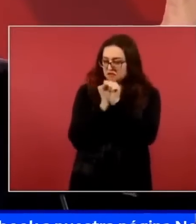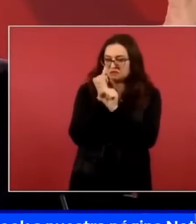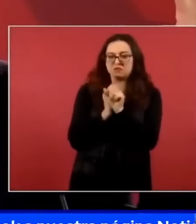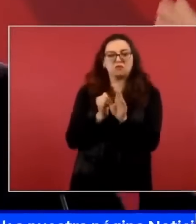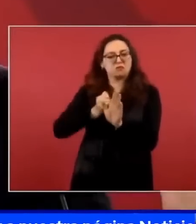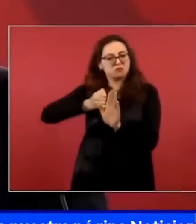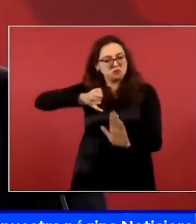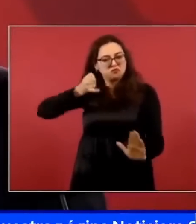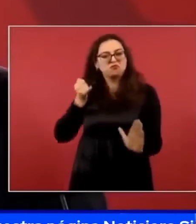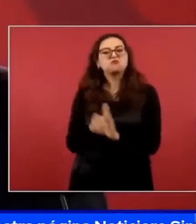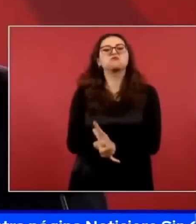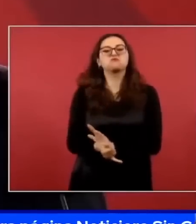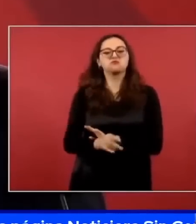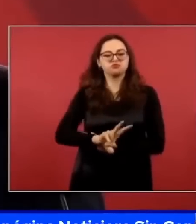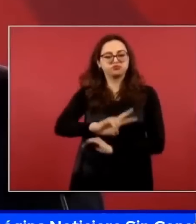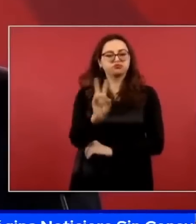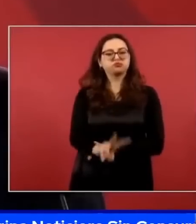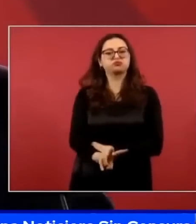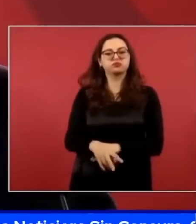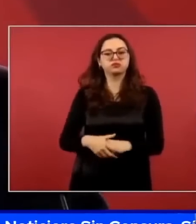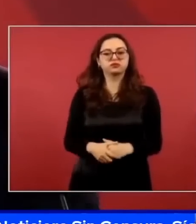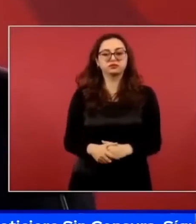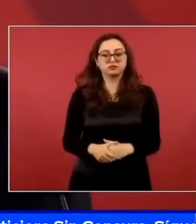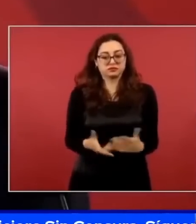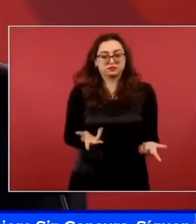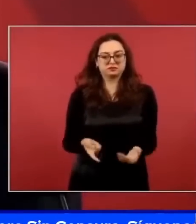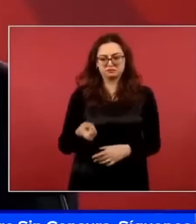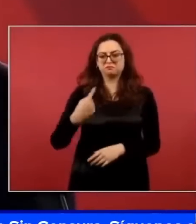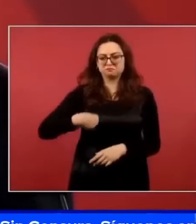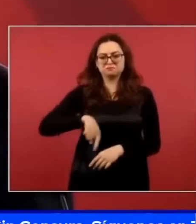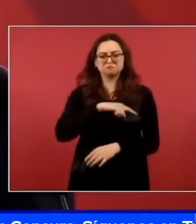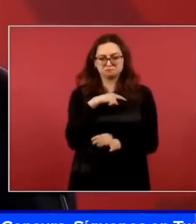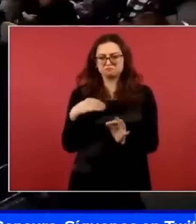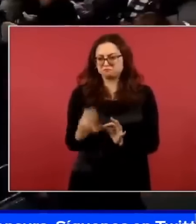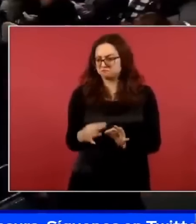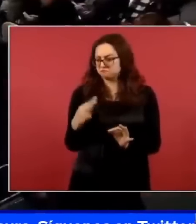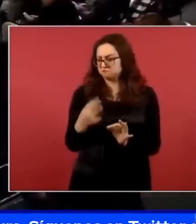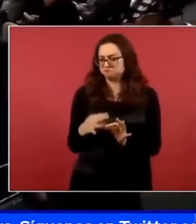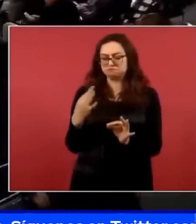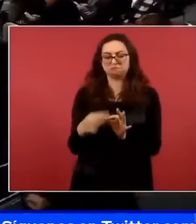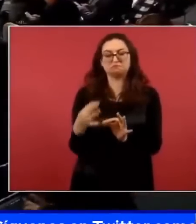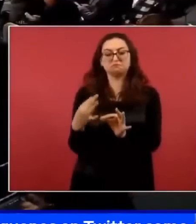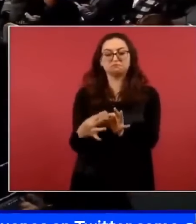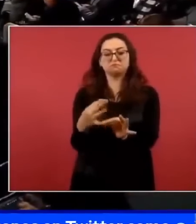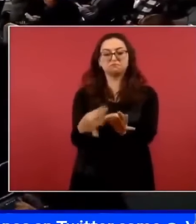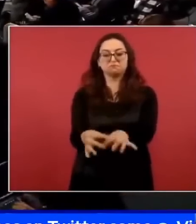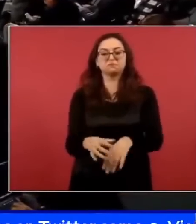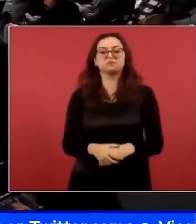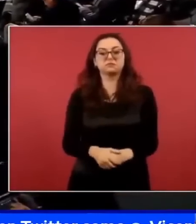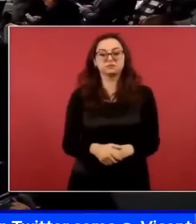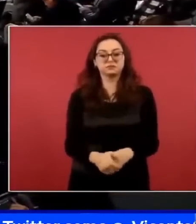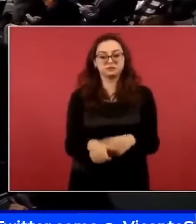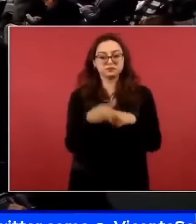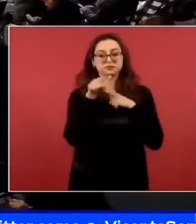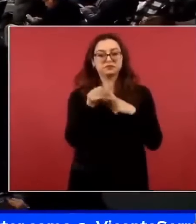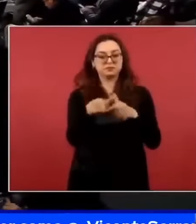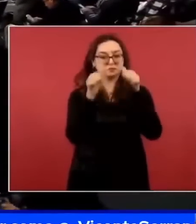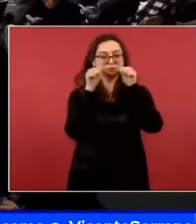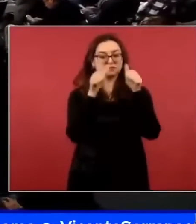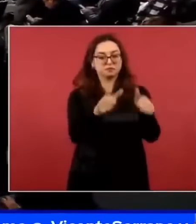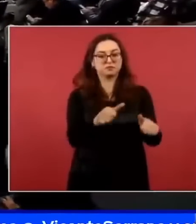investigar a fondo, como lo estamos haciendo y se va a seguir